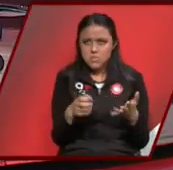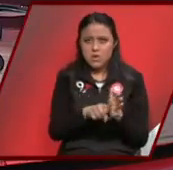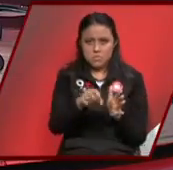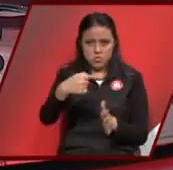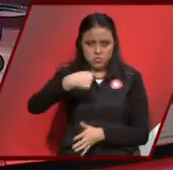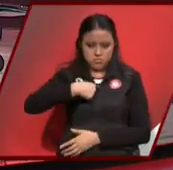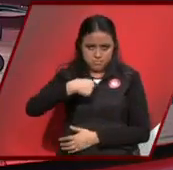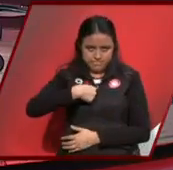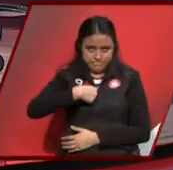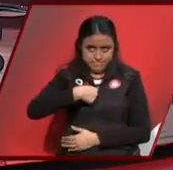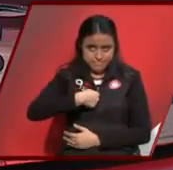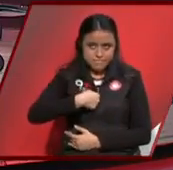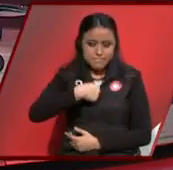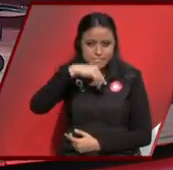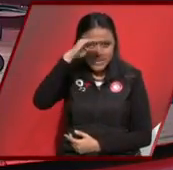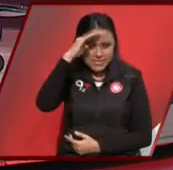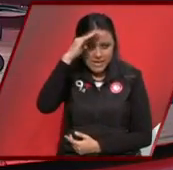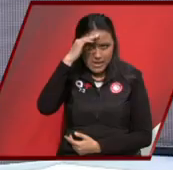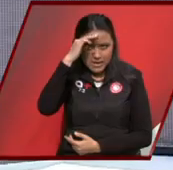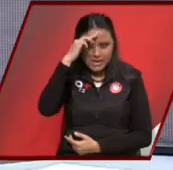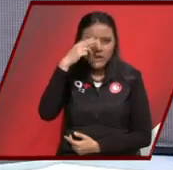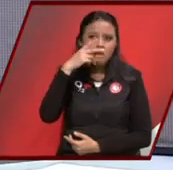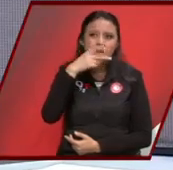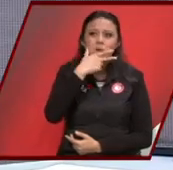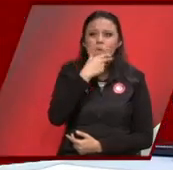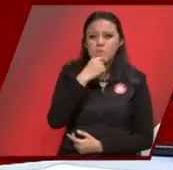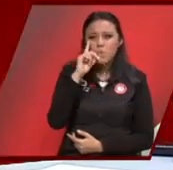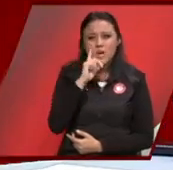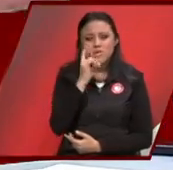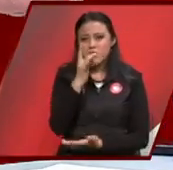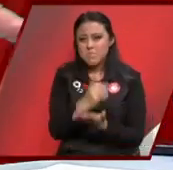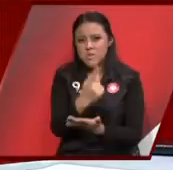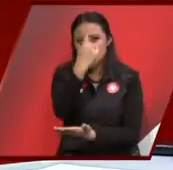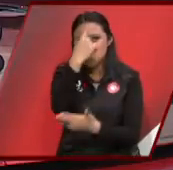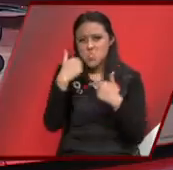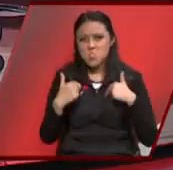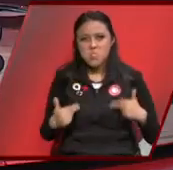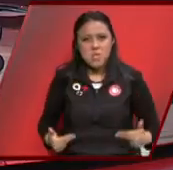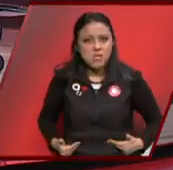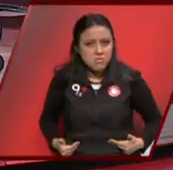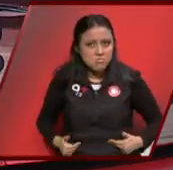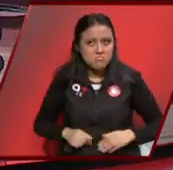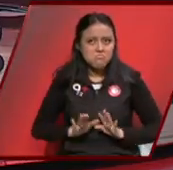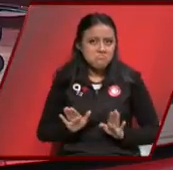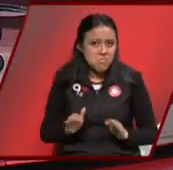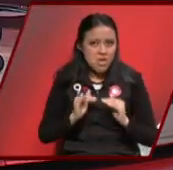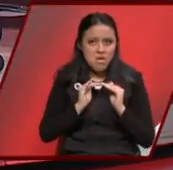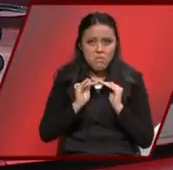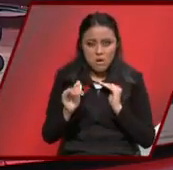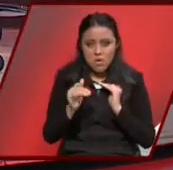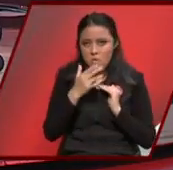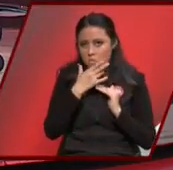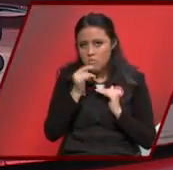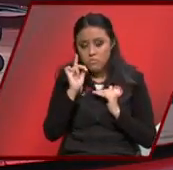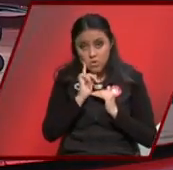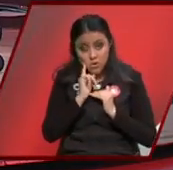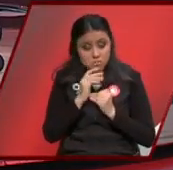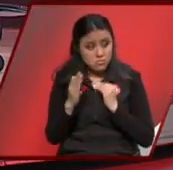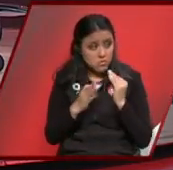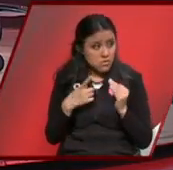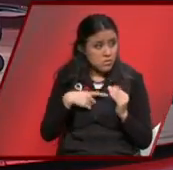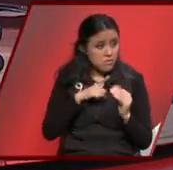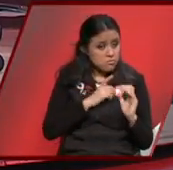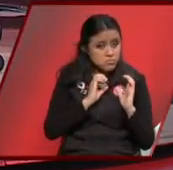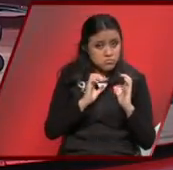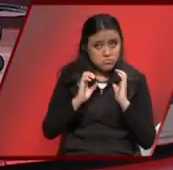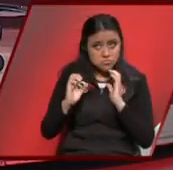Yo pienso que género hay uno. Humano. Así es. Y tú decides qué clase de humano quieres ser, así o sea, es. Y a todos nos tienen que